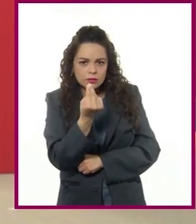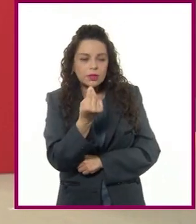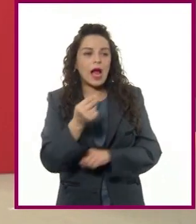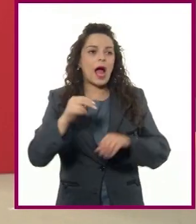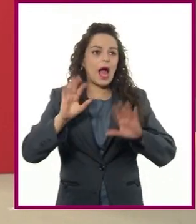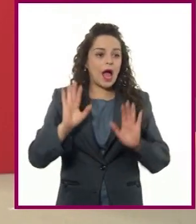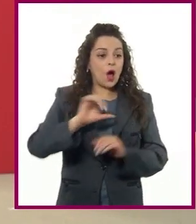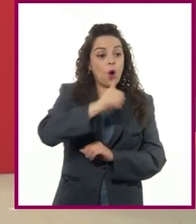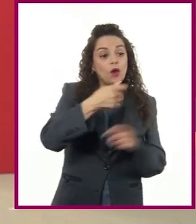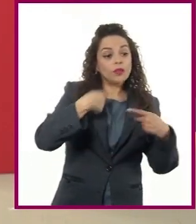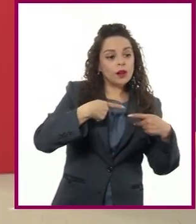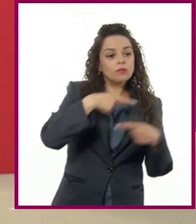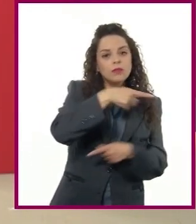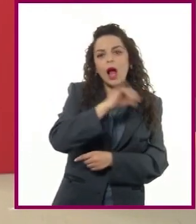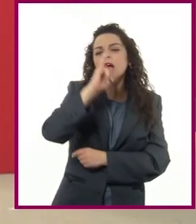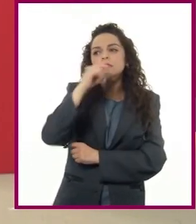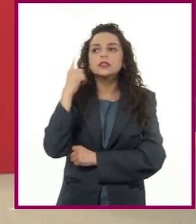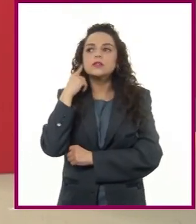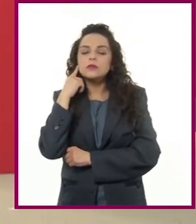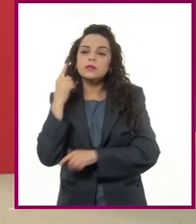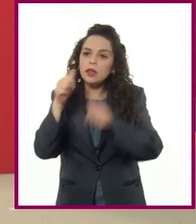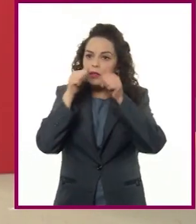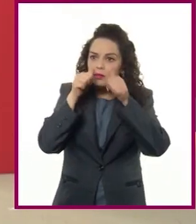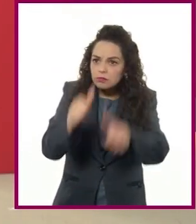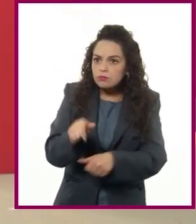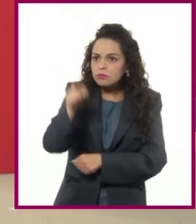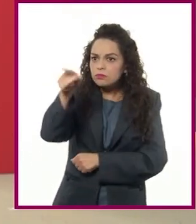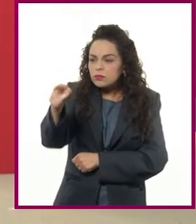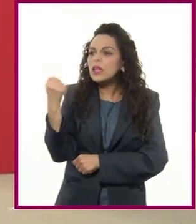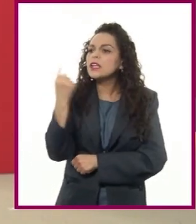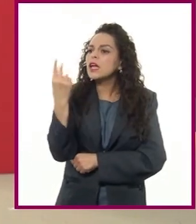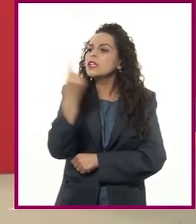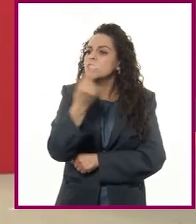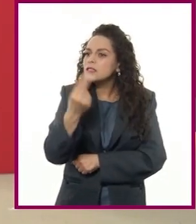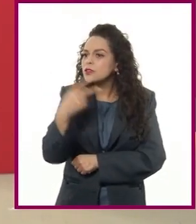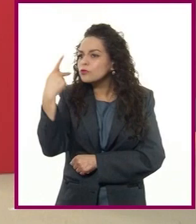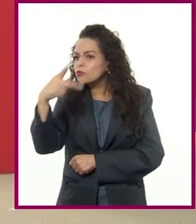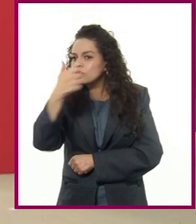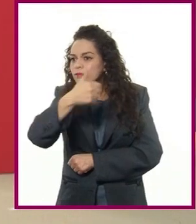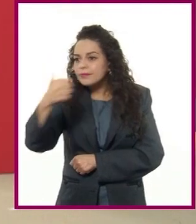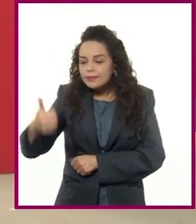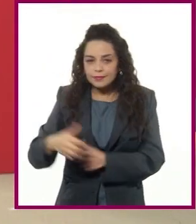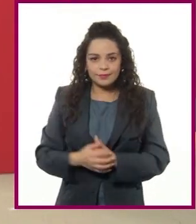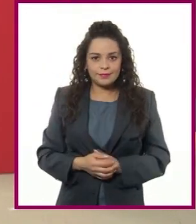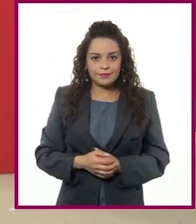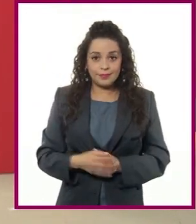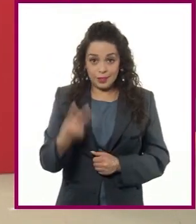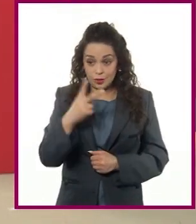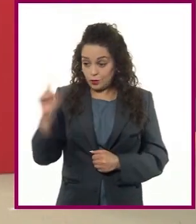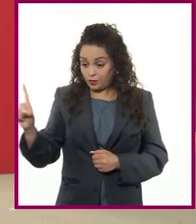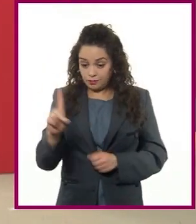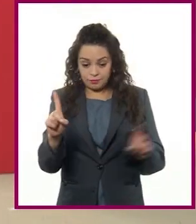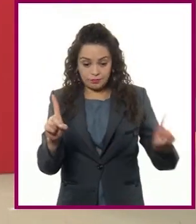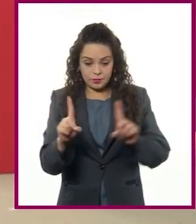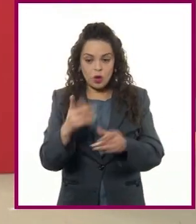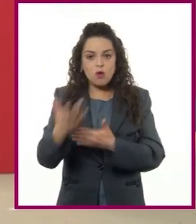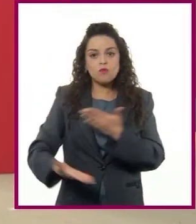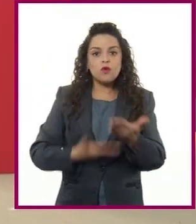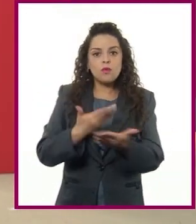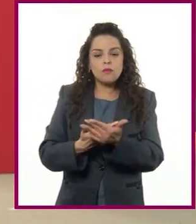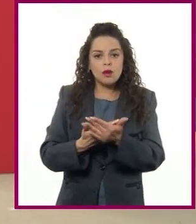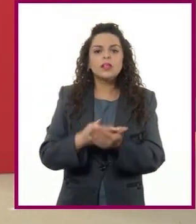los intereses y las necesidades de la otra parte involucrada. Ambas partes proponen alternativas